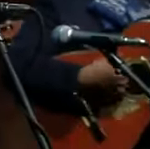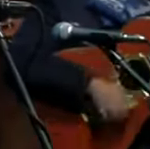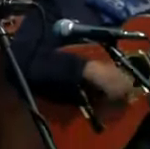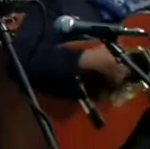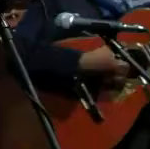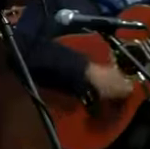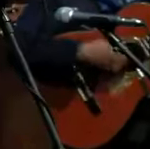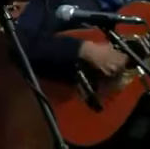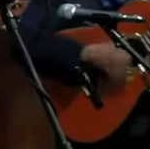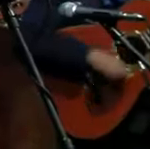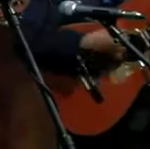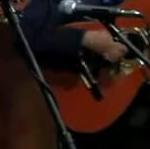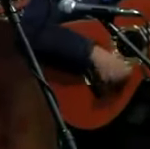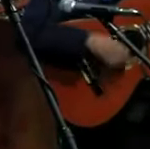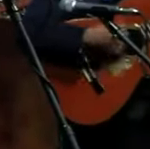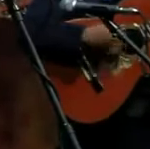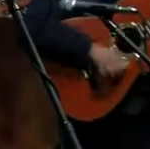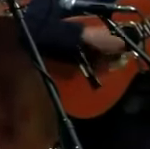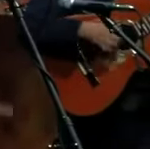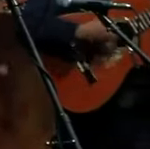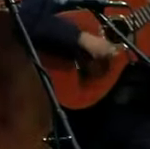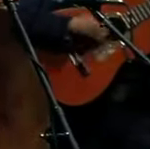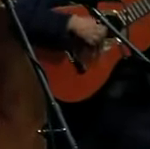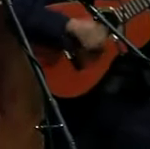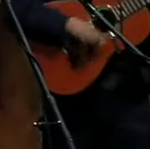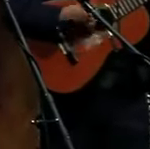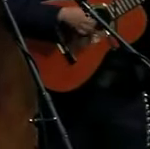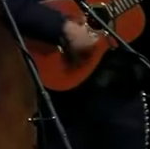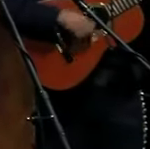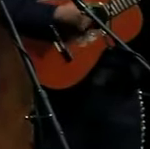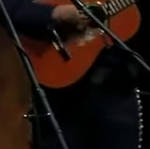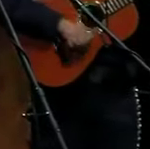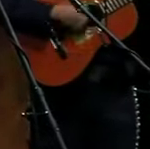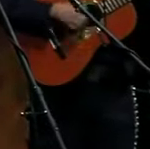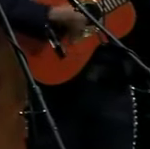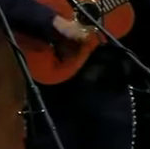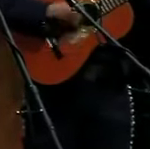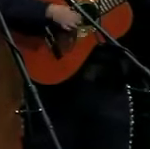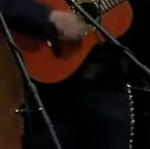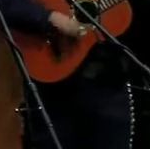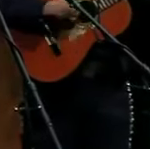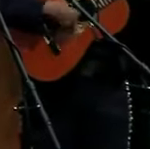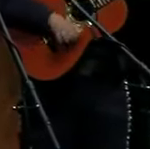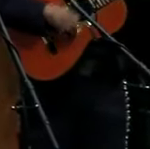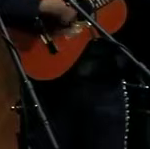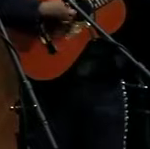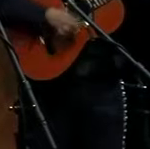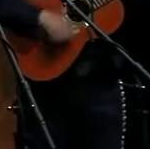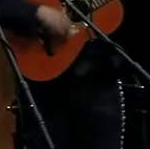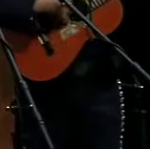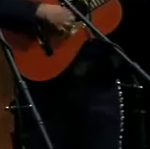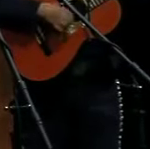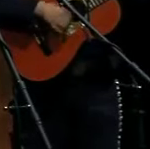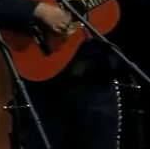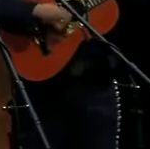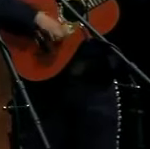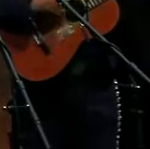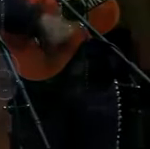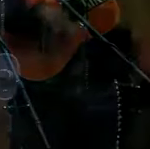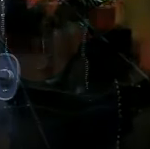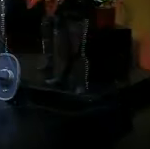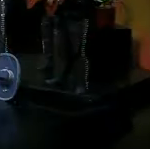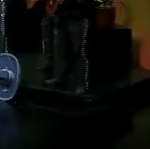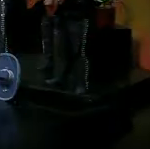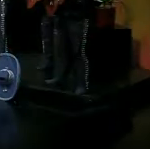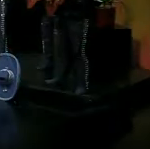sentir en mis pies la arena de la playa y el dulce de la caña cuando beso a mi mujer.